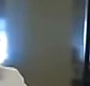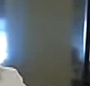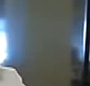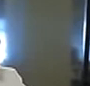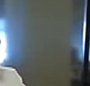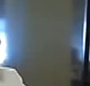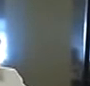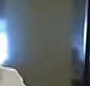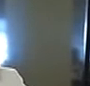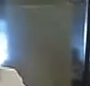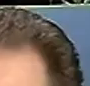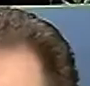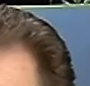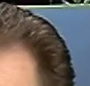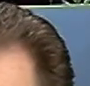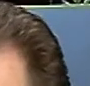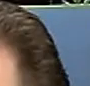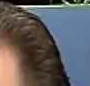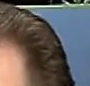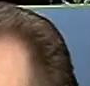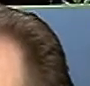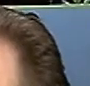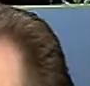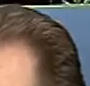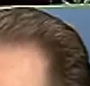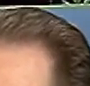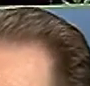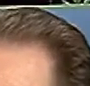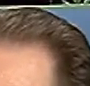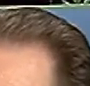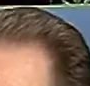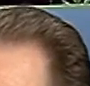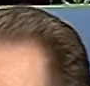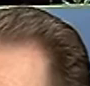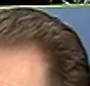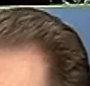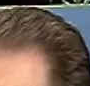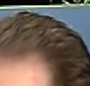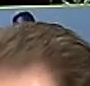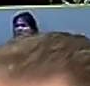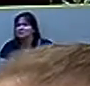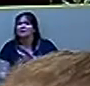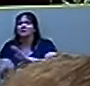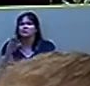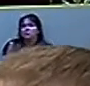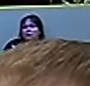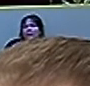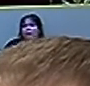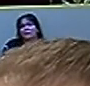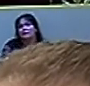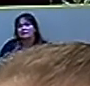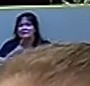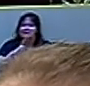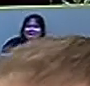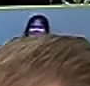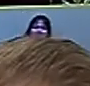hasta ahora el modelo político español desde el año 77 funcionó sobre la base de que cuando no había mayoría absoluta el partido de